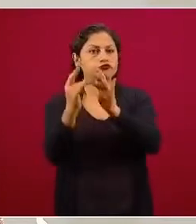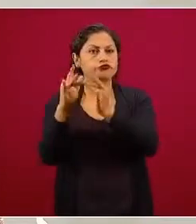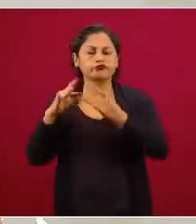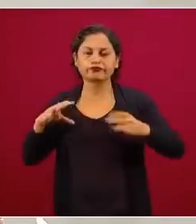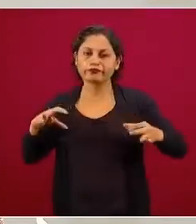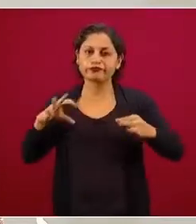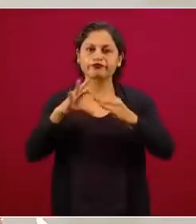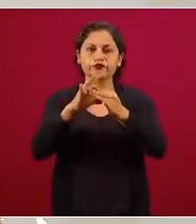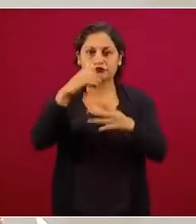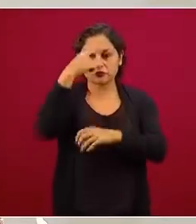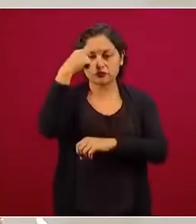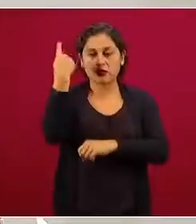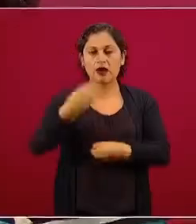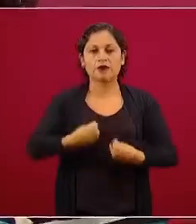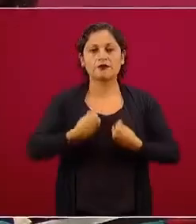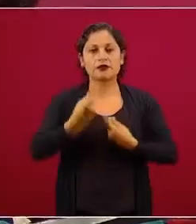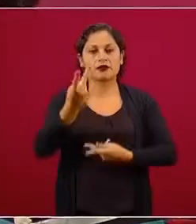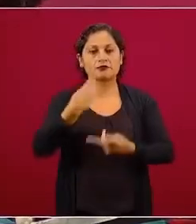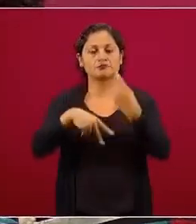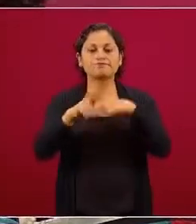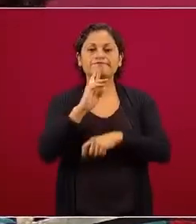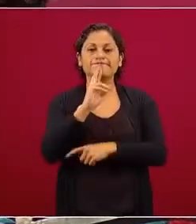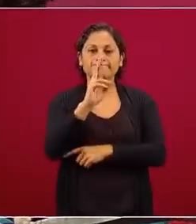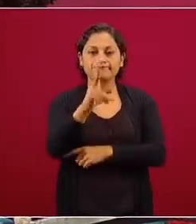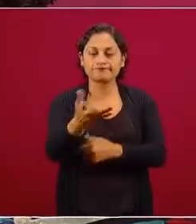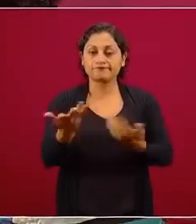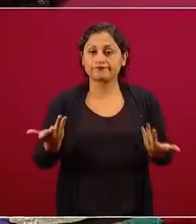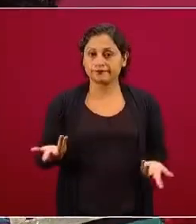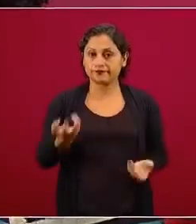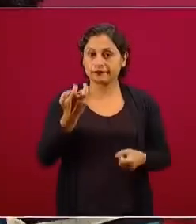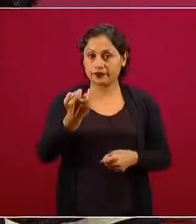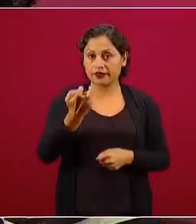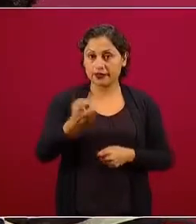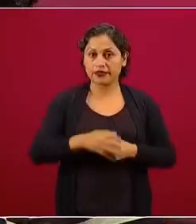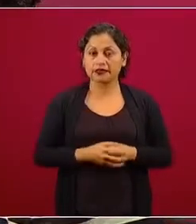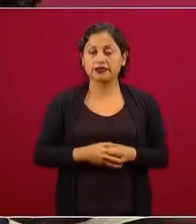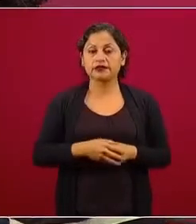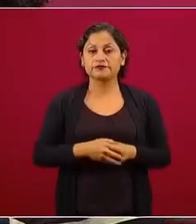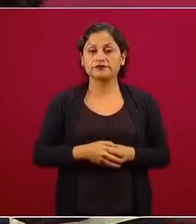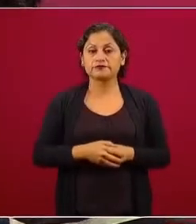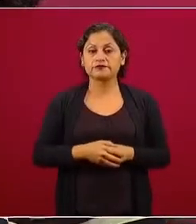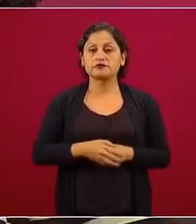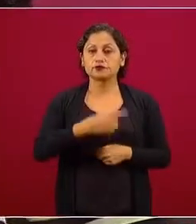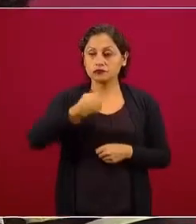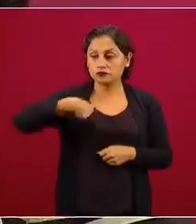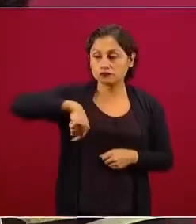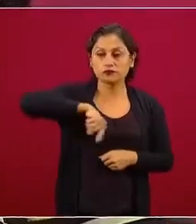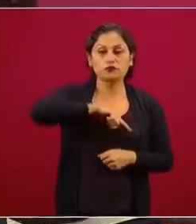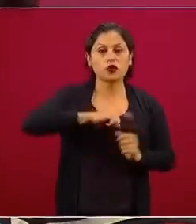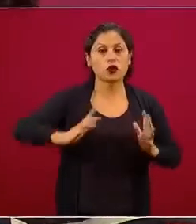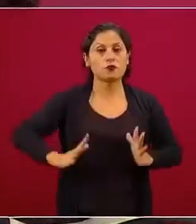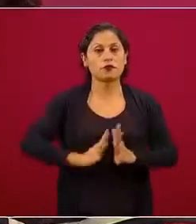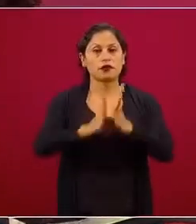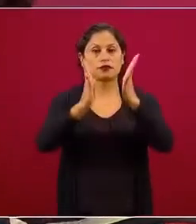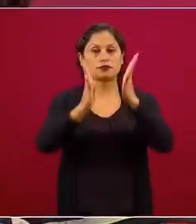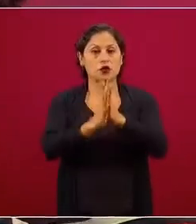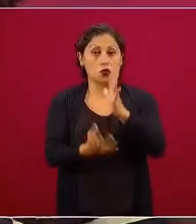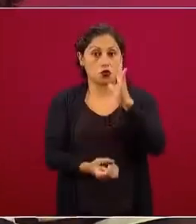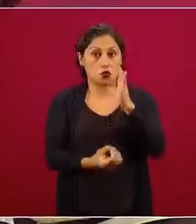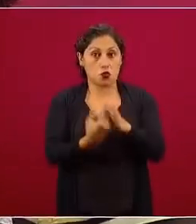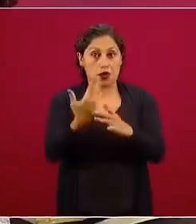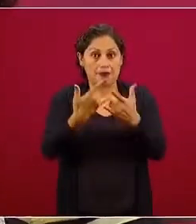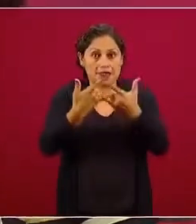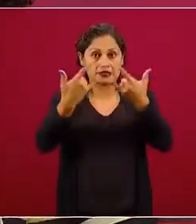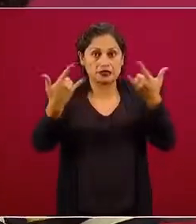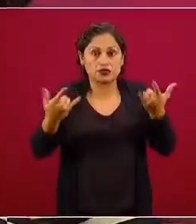vida. Podemos encontrar también dentro de este marco de participación y de nueva historia varios retos